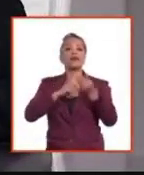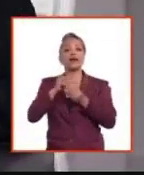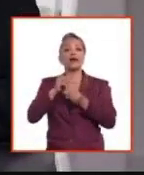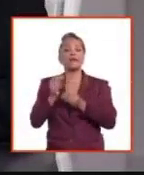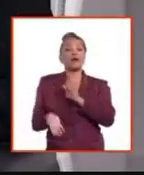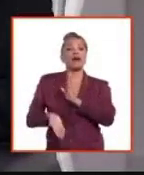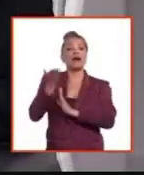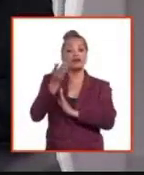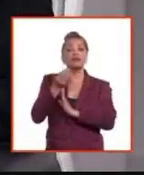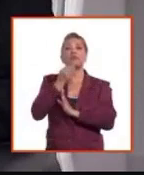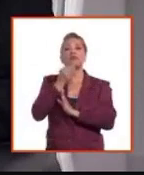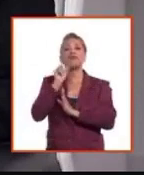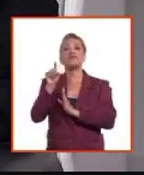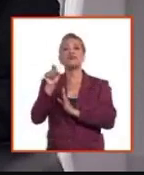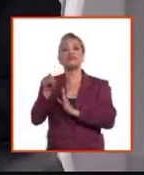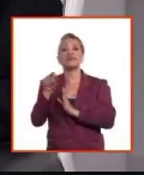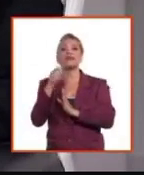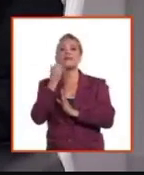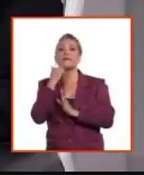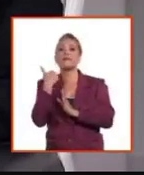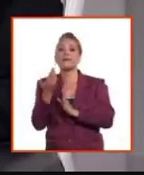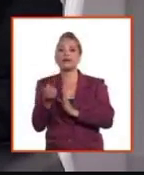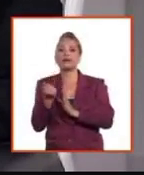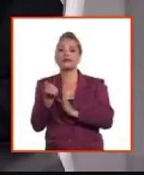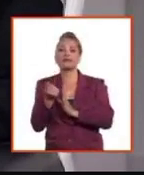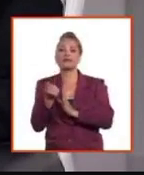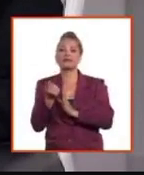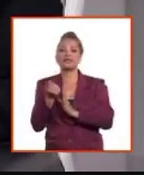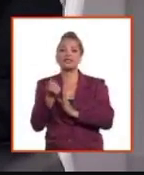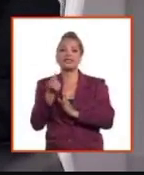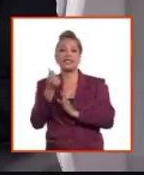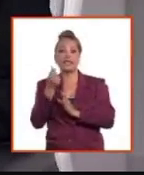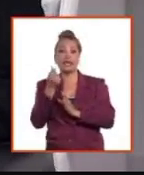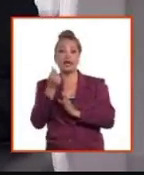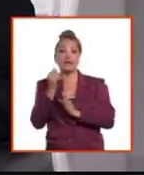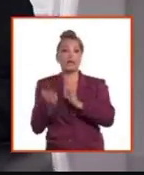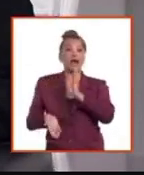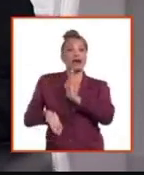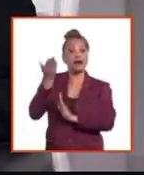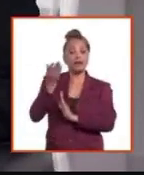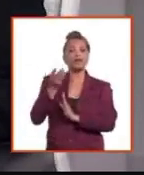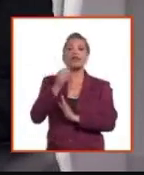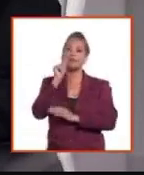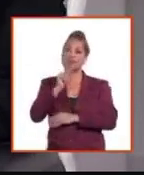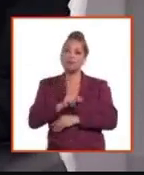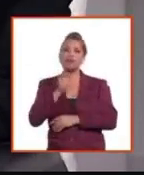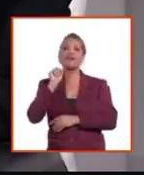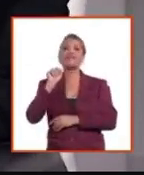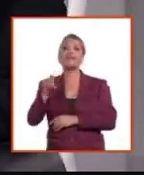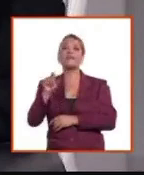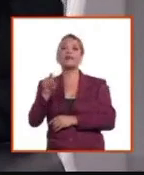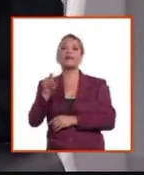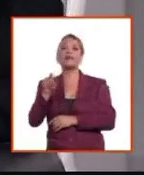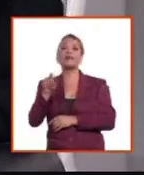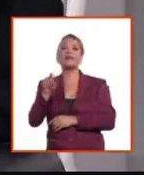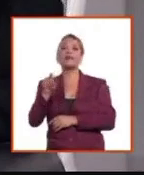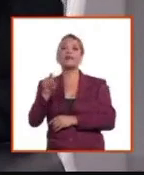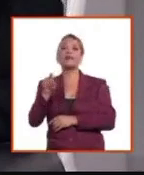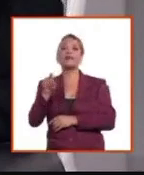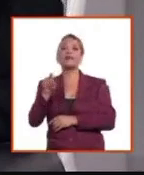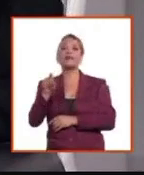ahora eso el comprador no en tres tiempos cambios más altos las personas tienen más incentivo a vender porque a cambio reciben más pesos